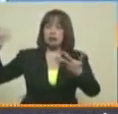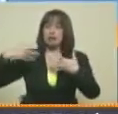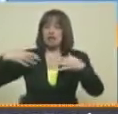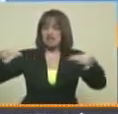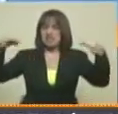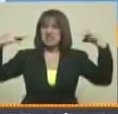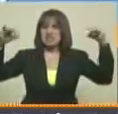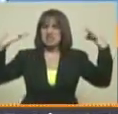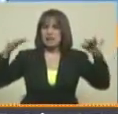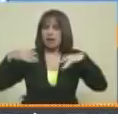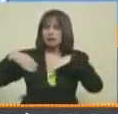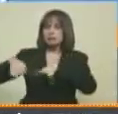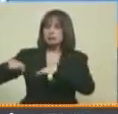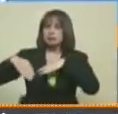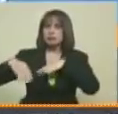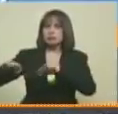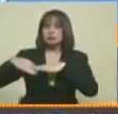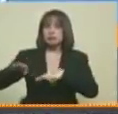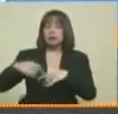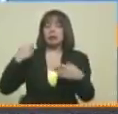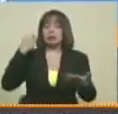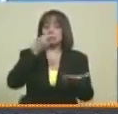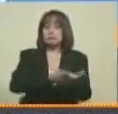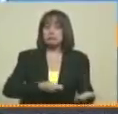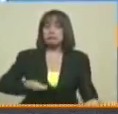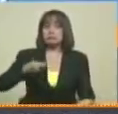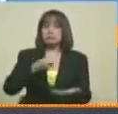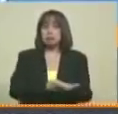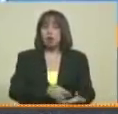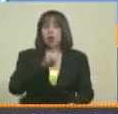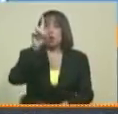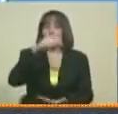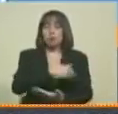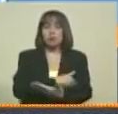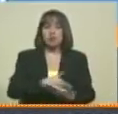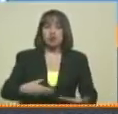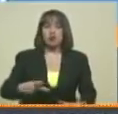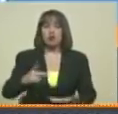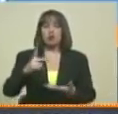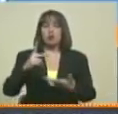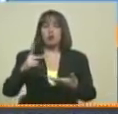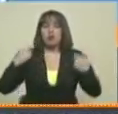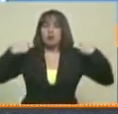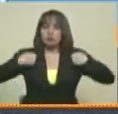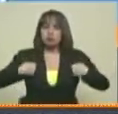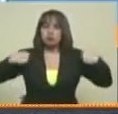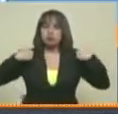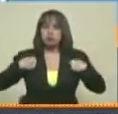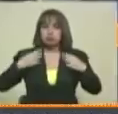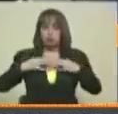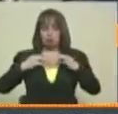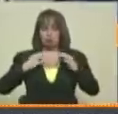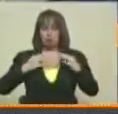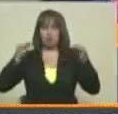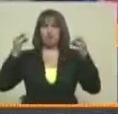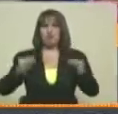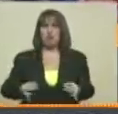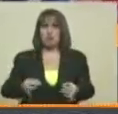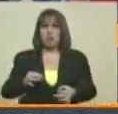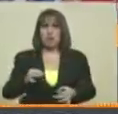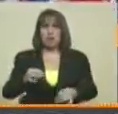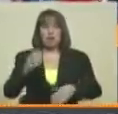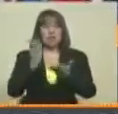garantizar 1 millón de kits escolares para los estudiantes en el inicio del año escolar